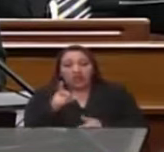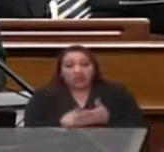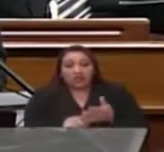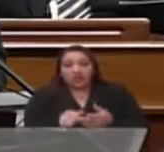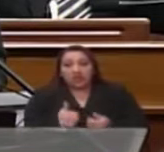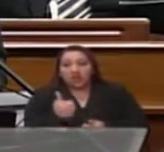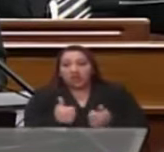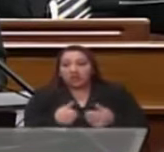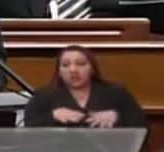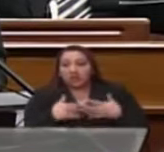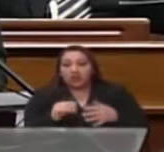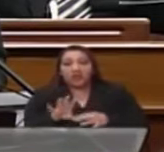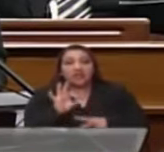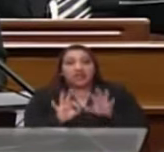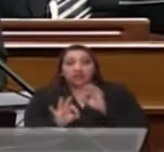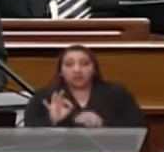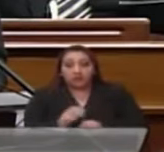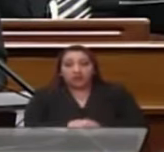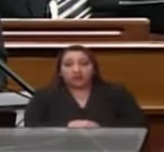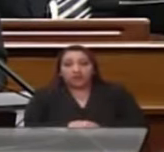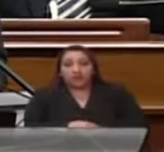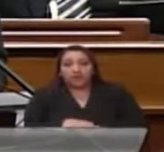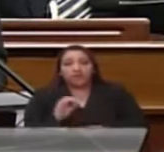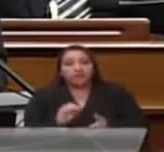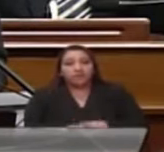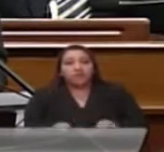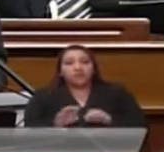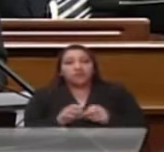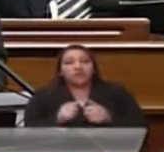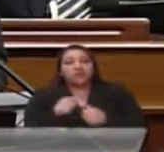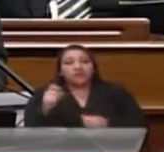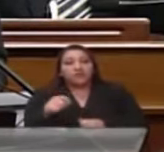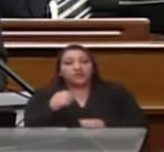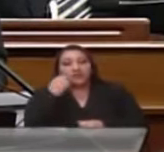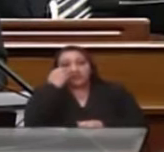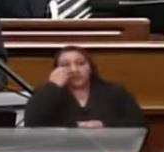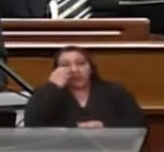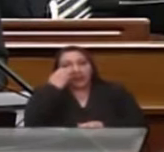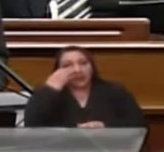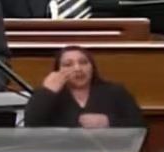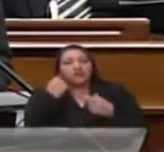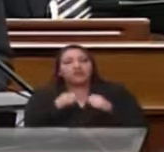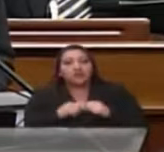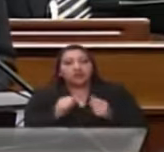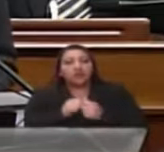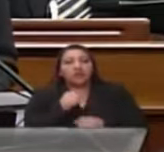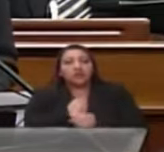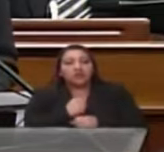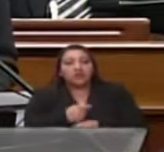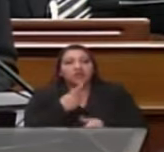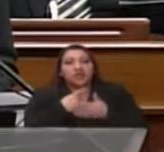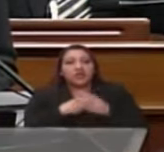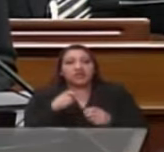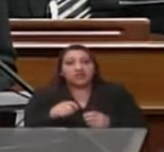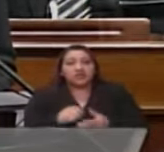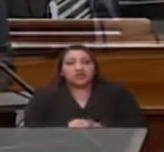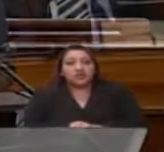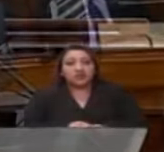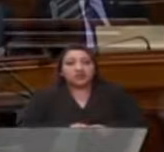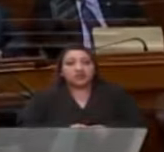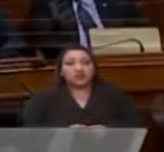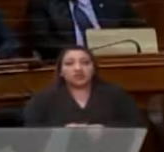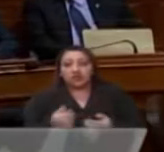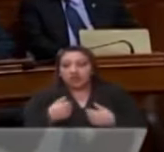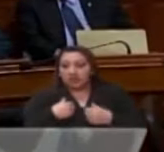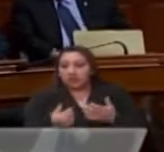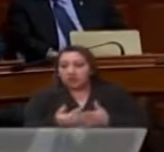a efecto de brindar una lista de la cual se podrá seleccionar el que más se adecue a las necesidades, a efectos de continuar con las acciones necesarias para